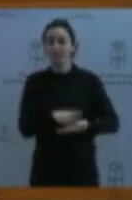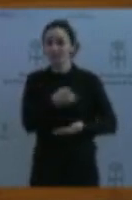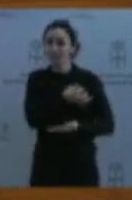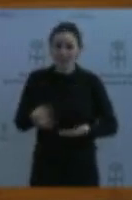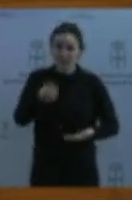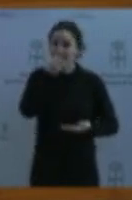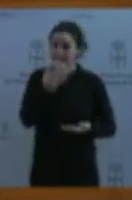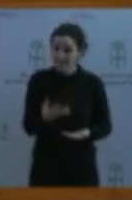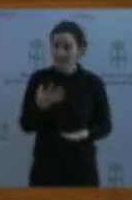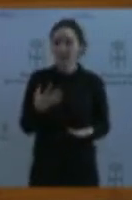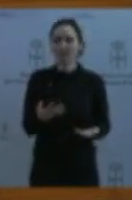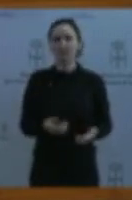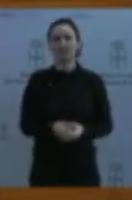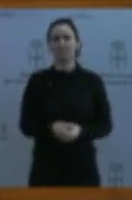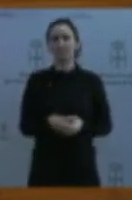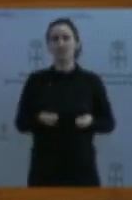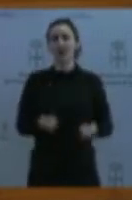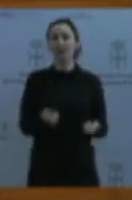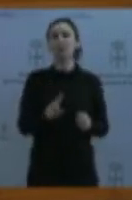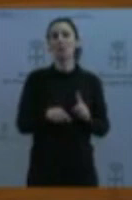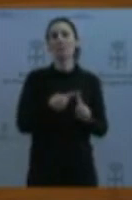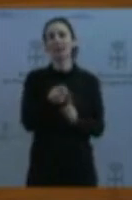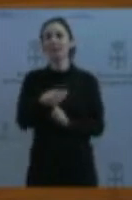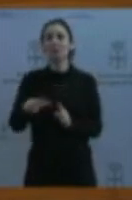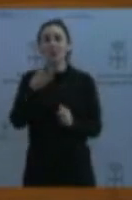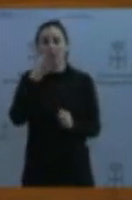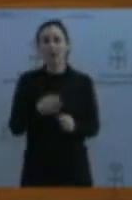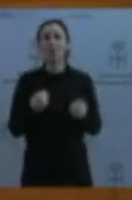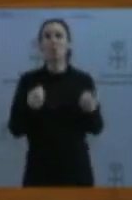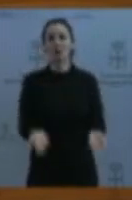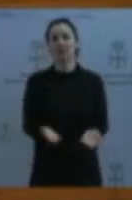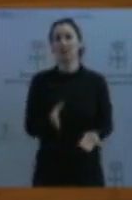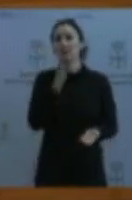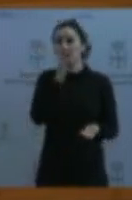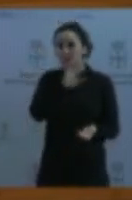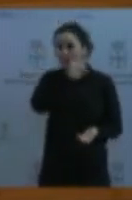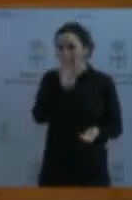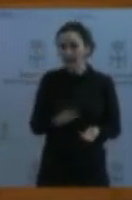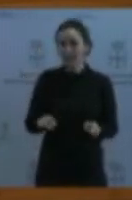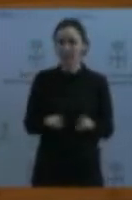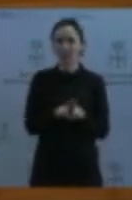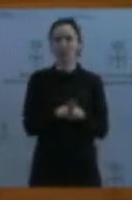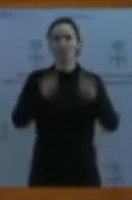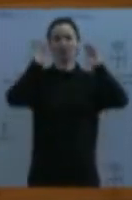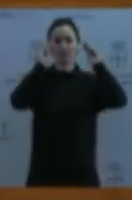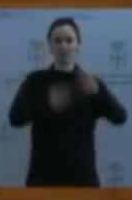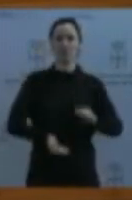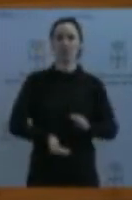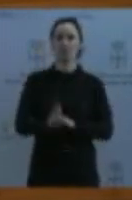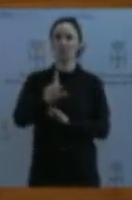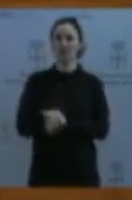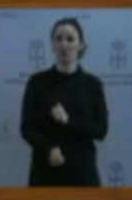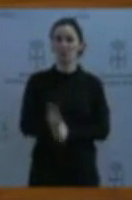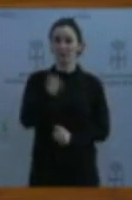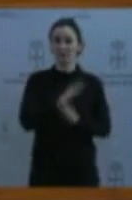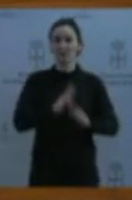es el resultado real, porque si no, medidas que aparentemente son más baratas, como la formación continua, acaban siendo las más caras porque su efecto neto